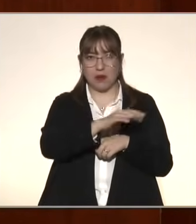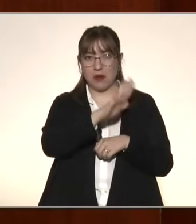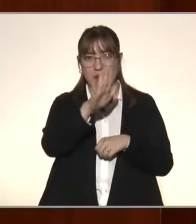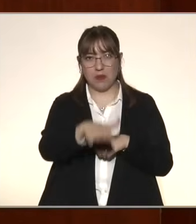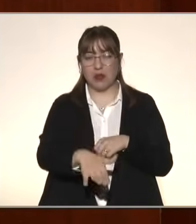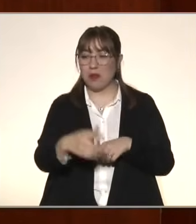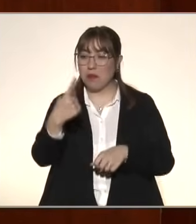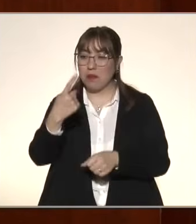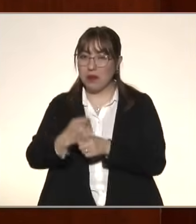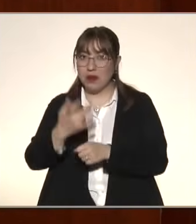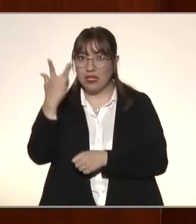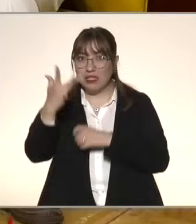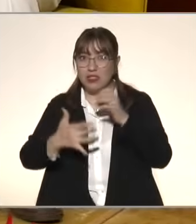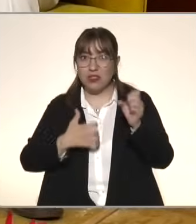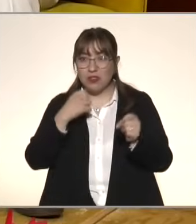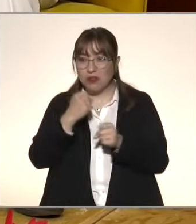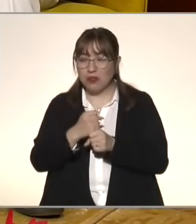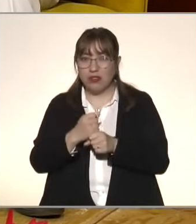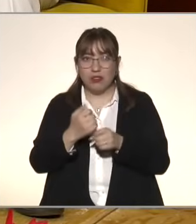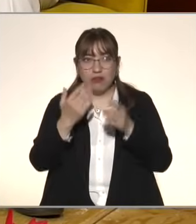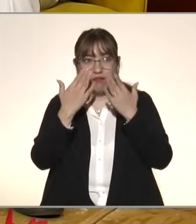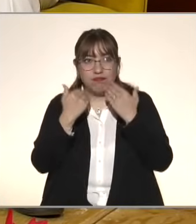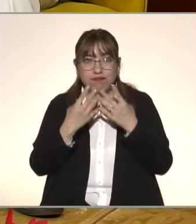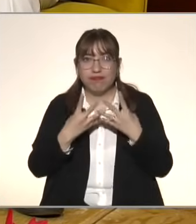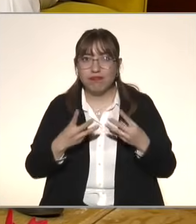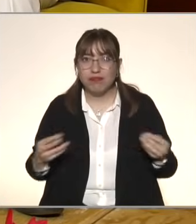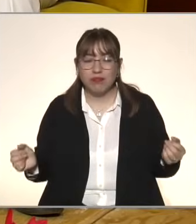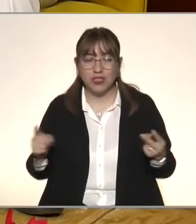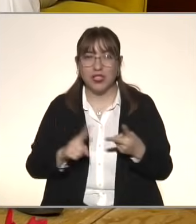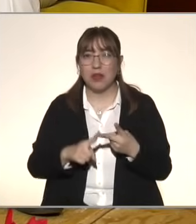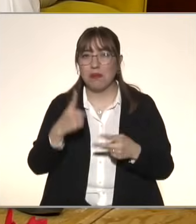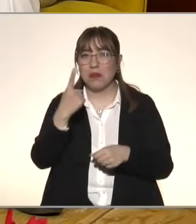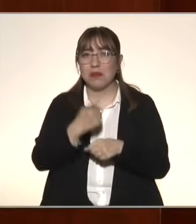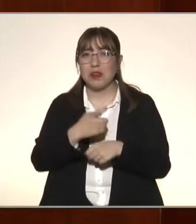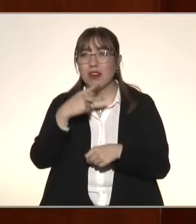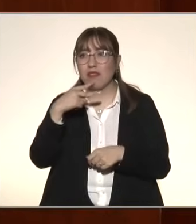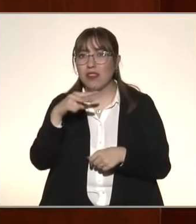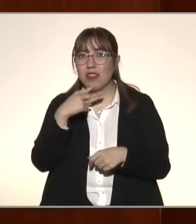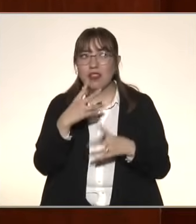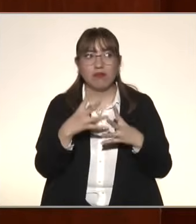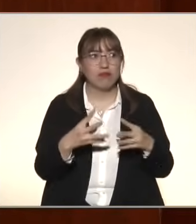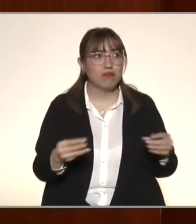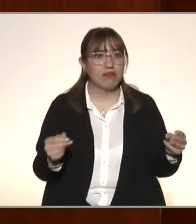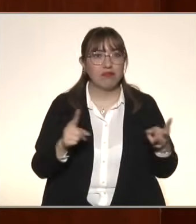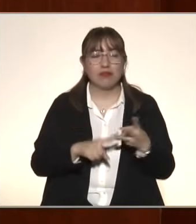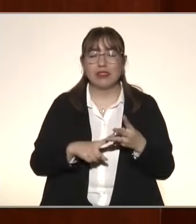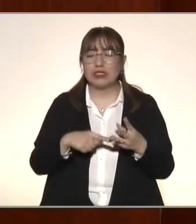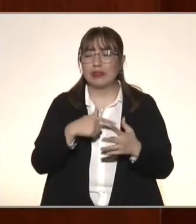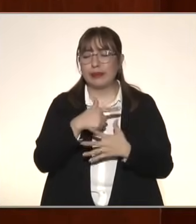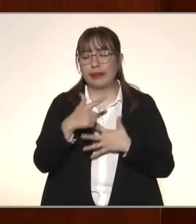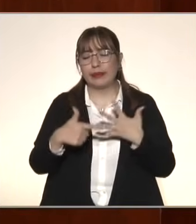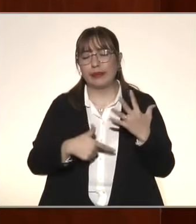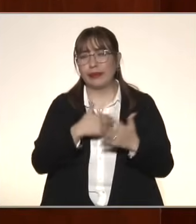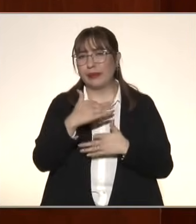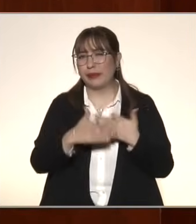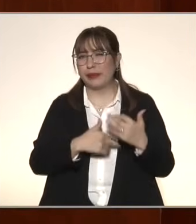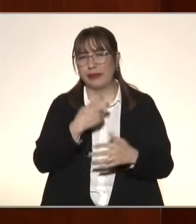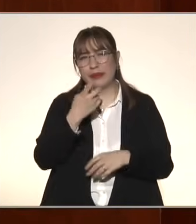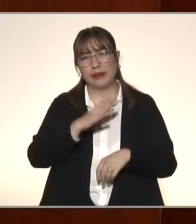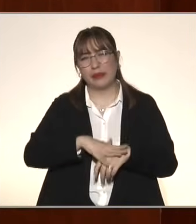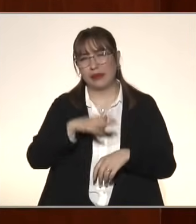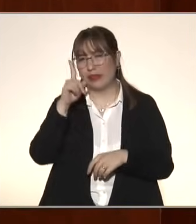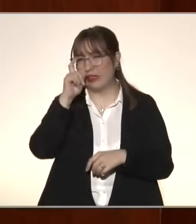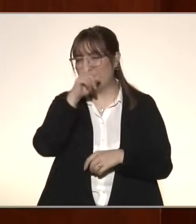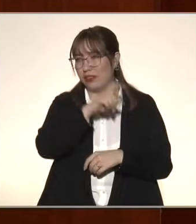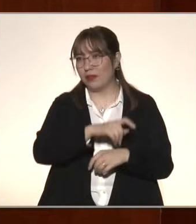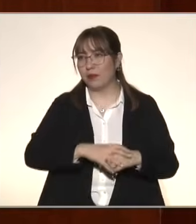que no pasa con nosotros, el primer fin de año, la primera Navidad, la primera vez es la más difícil. Si yo sigo sintiendo como la primera